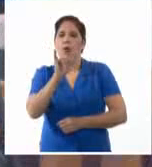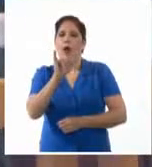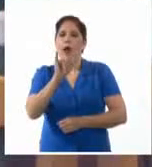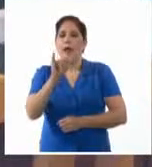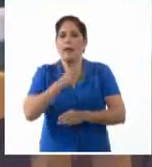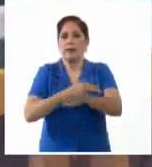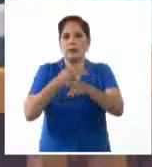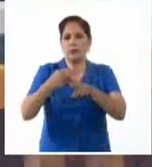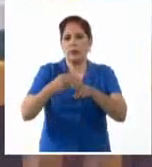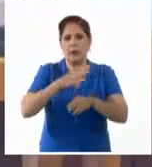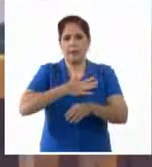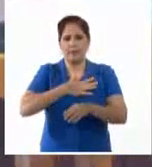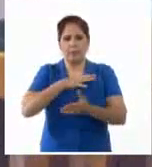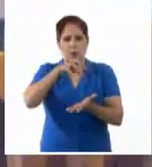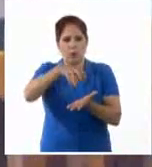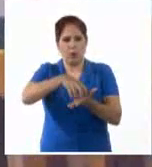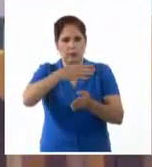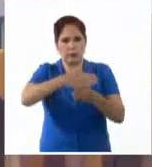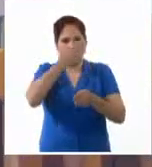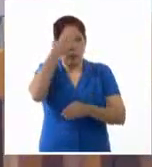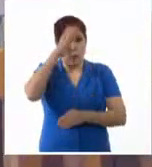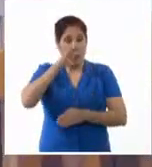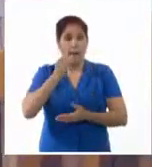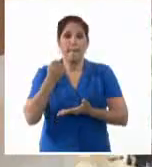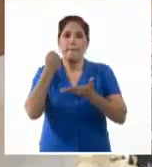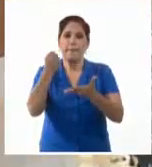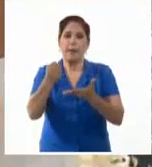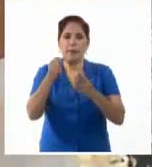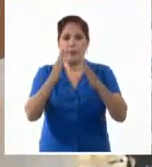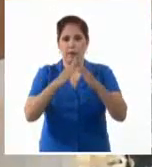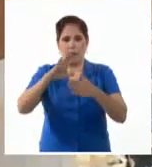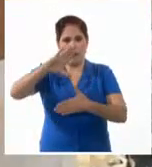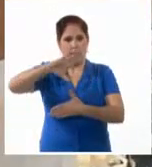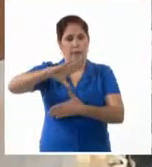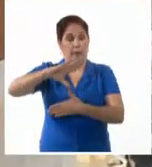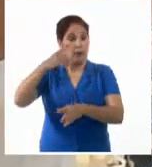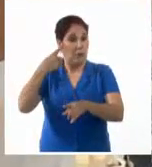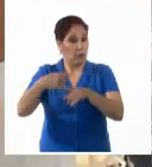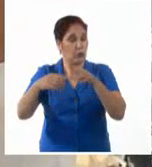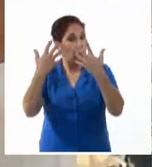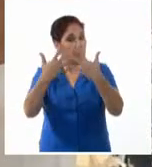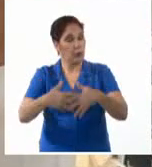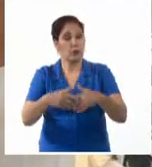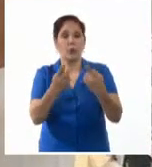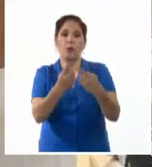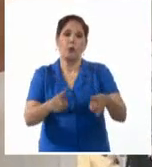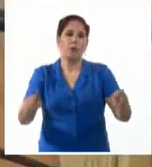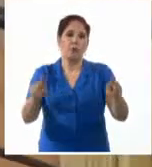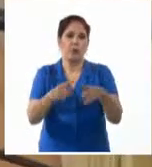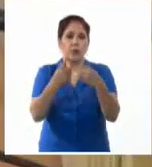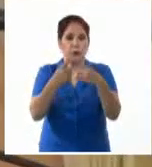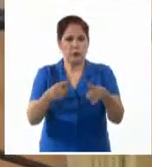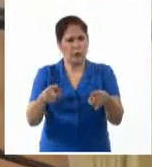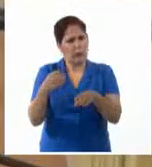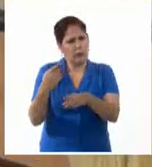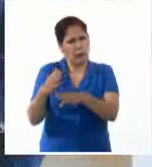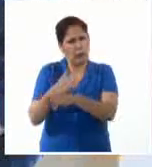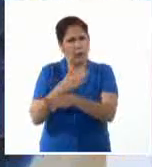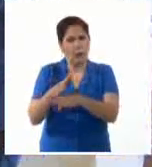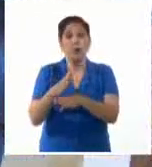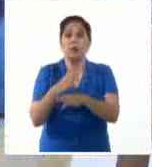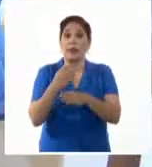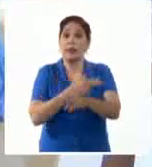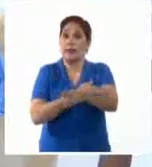ciudad, Reinaldo García Blanco, Premio Casa de las Américas, el productor musical Alden González. Se destacó la